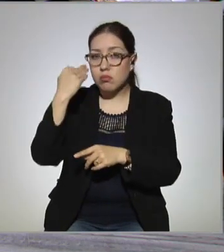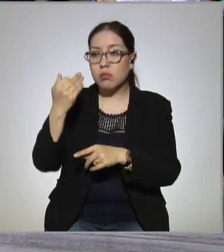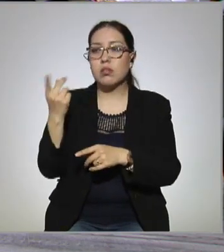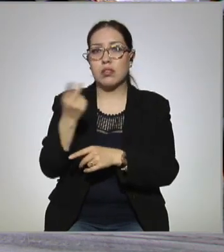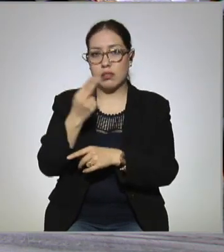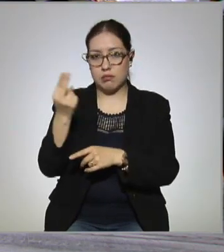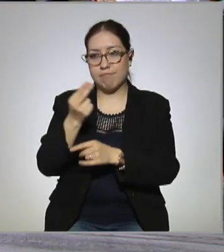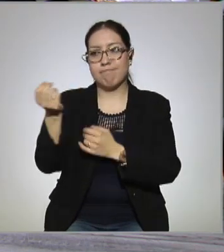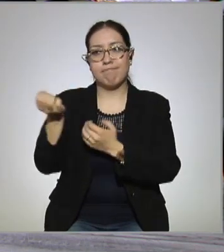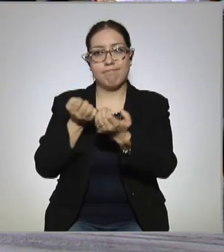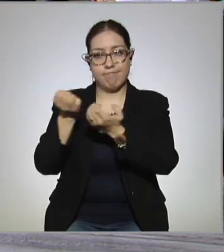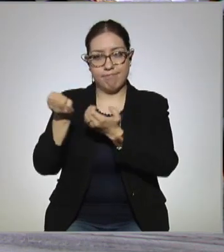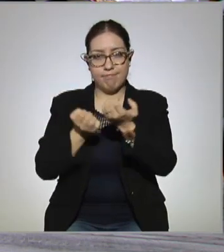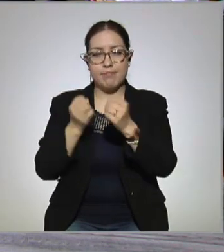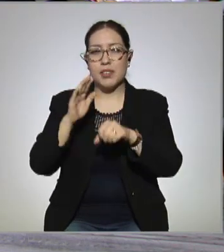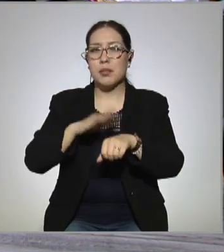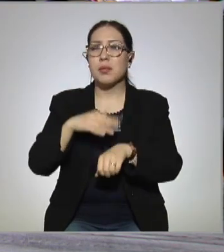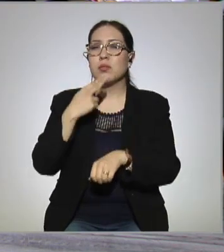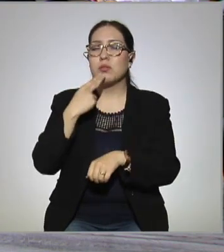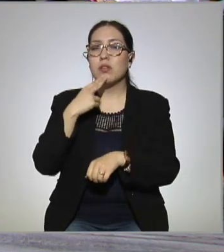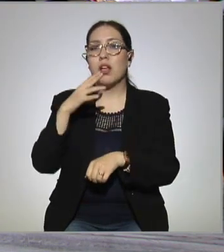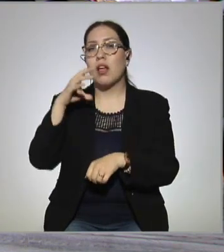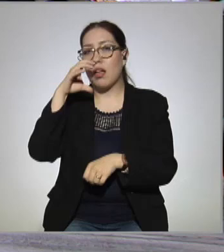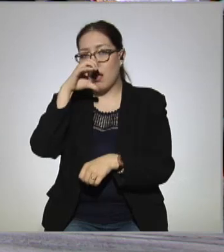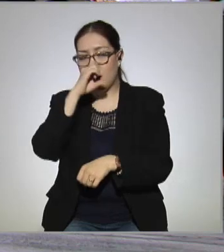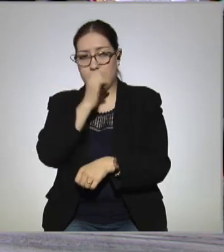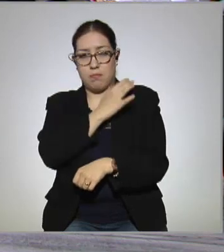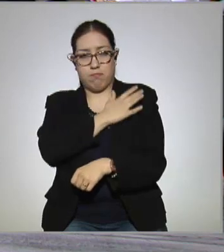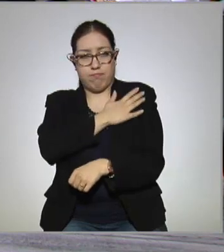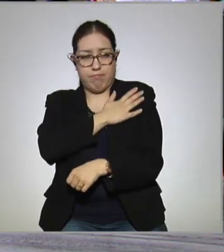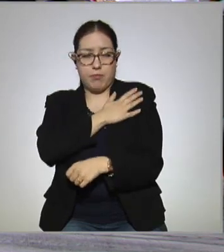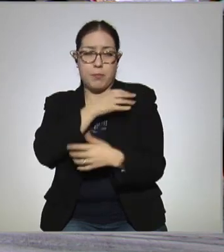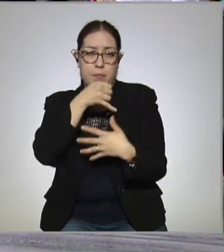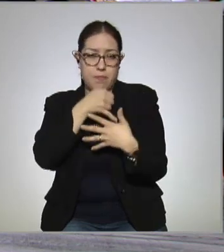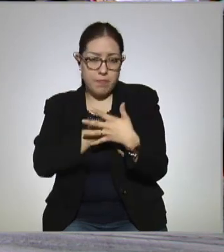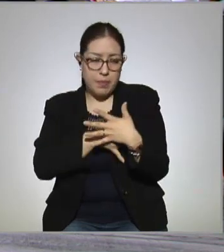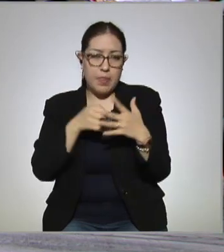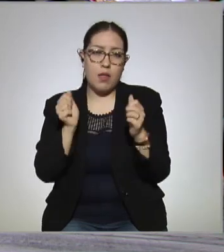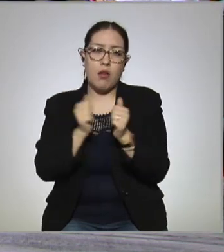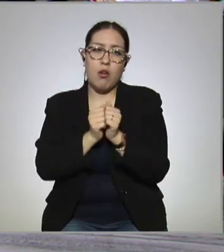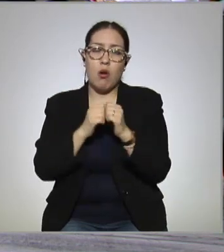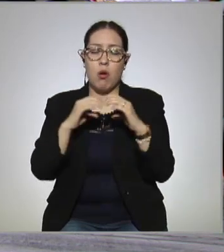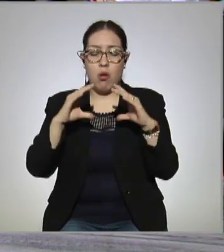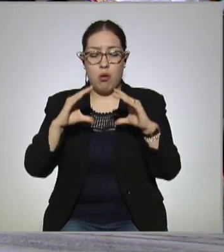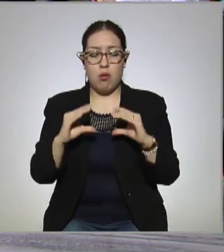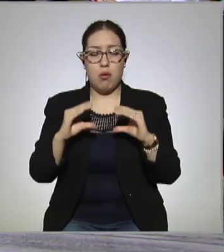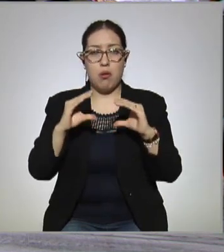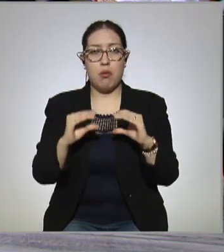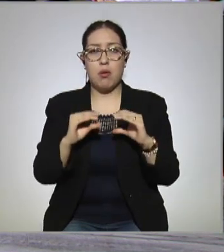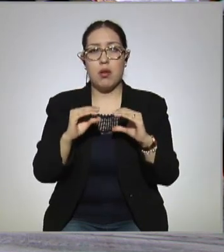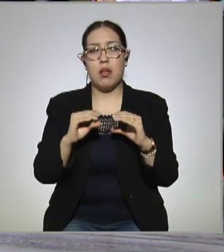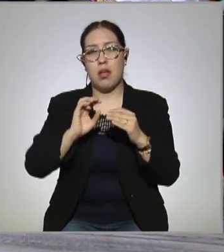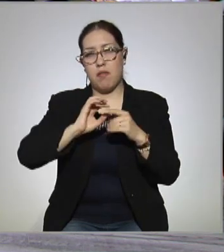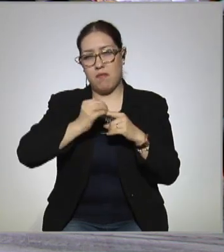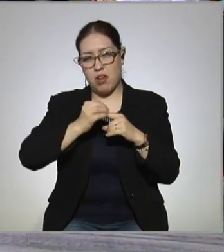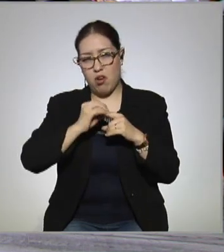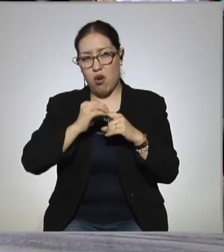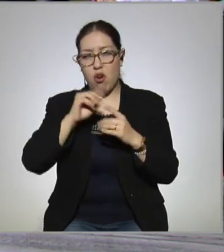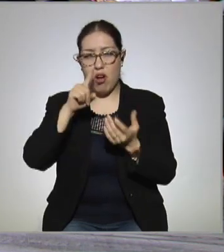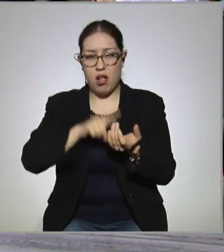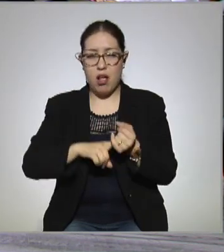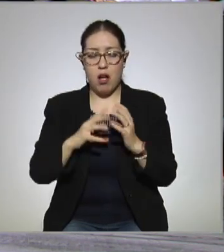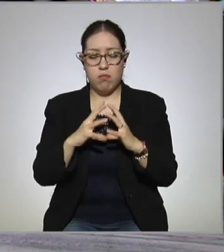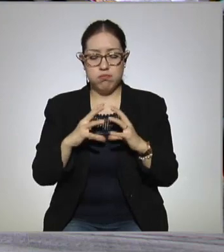que utilizamos sobre todo vehículos de calor superficial y profundo. Superficial pueden ser las compresas de semillas, por ejemplo, que son muy famosas actualmente, muy